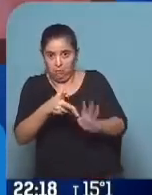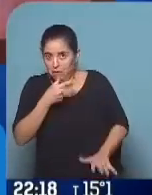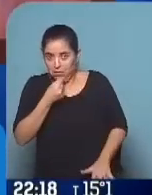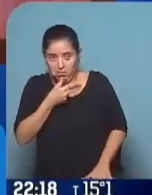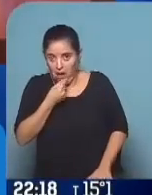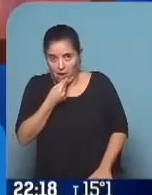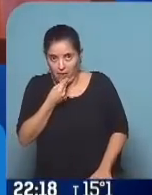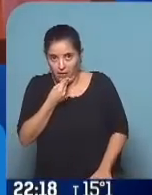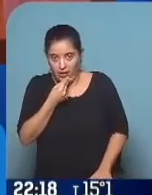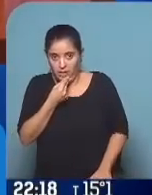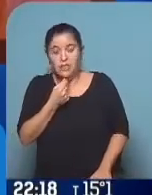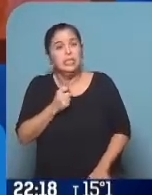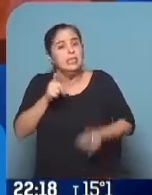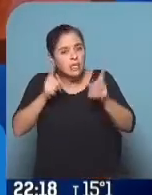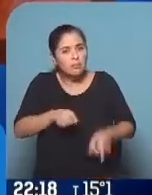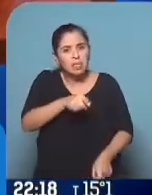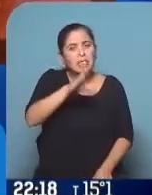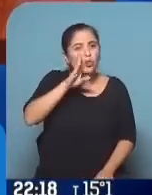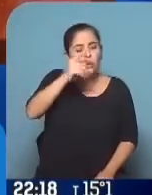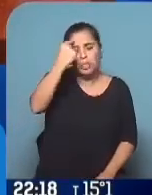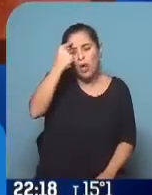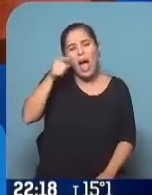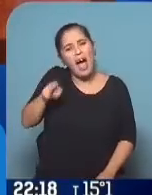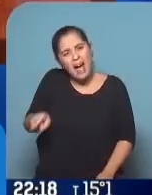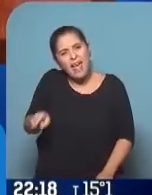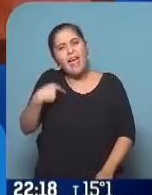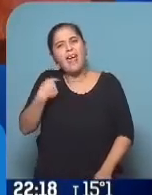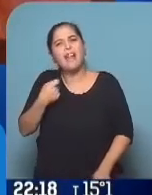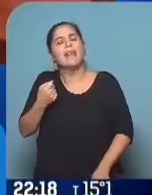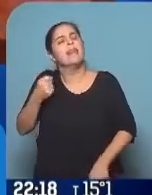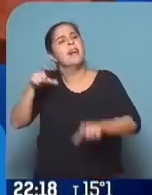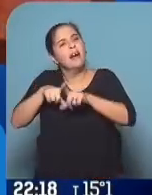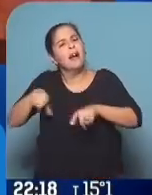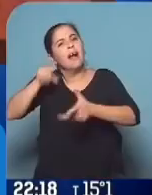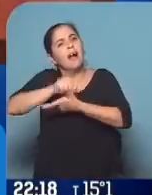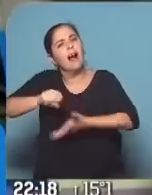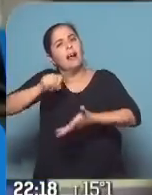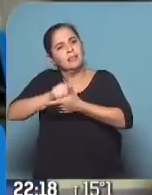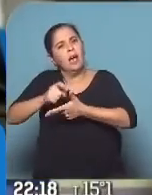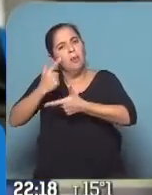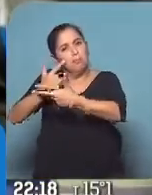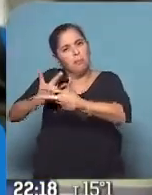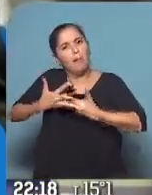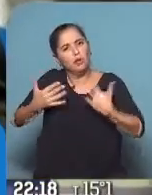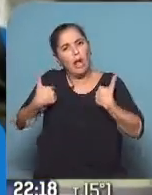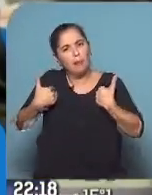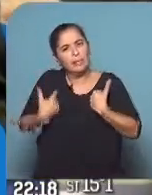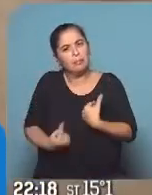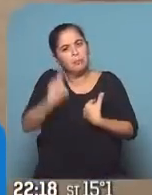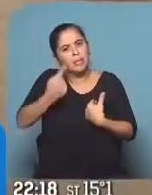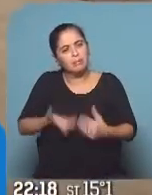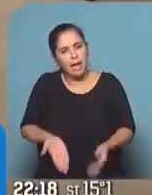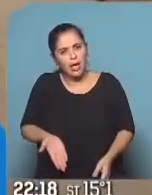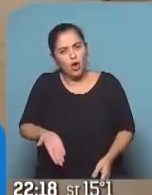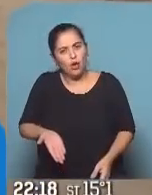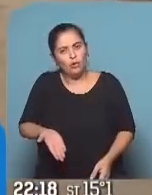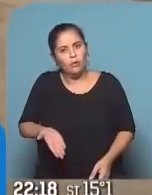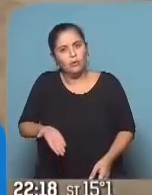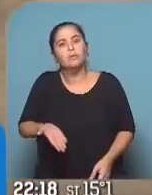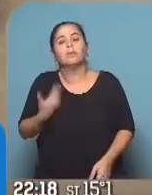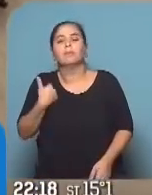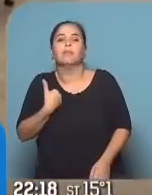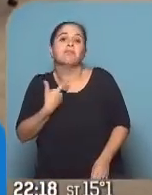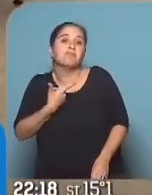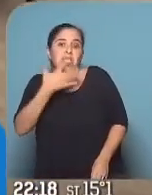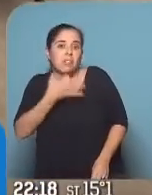algunos cambios, sobre todo en algunas cuestiones que los obsesionan, como bien lo que está diciendo José, lo que ha dicho Raúl, y también en temas de